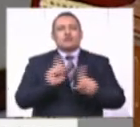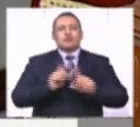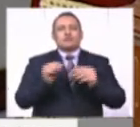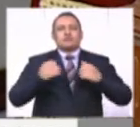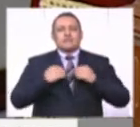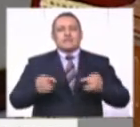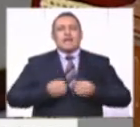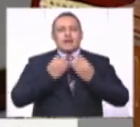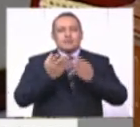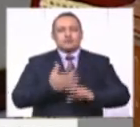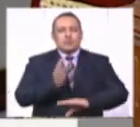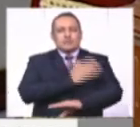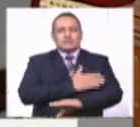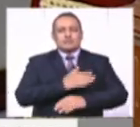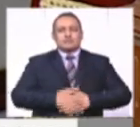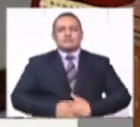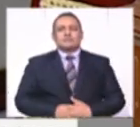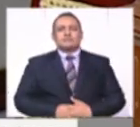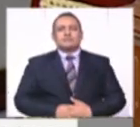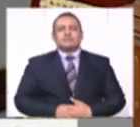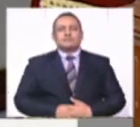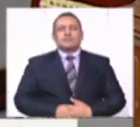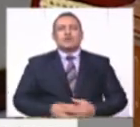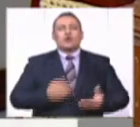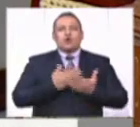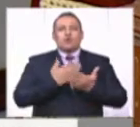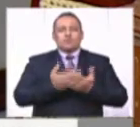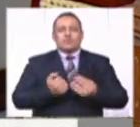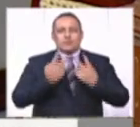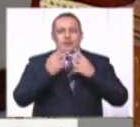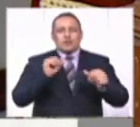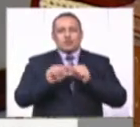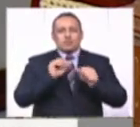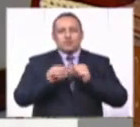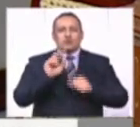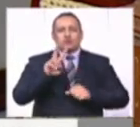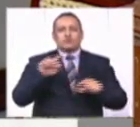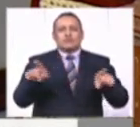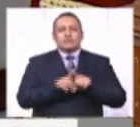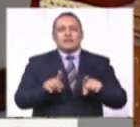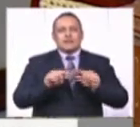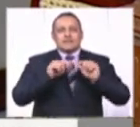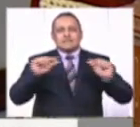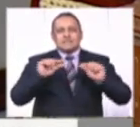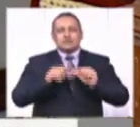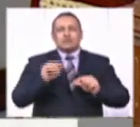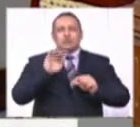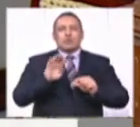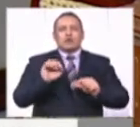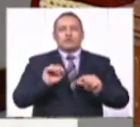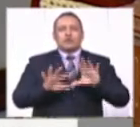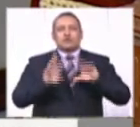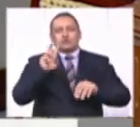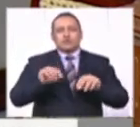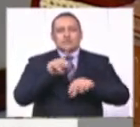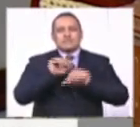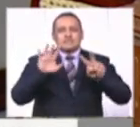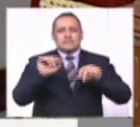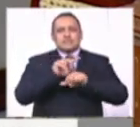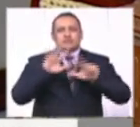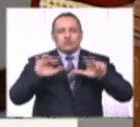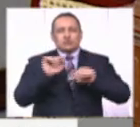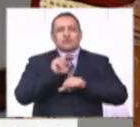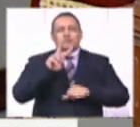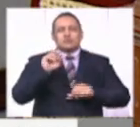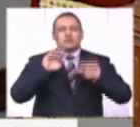aviso PR conforme al artículo 2 incisos 4 12 17 19